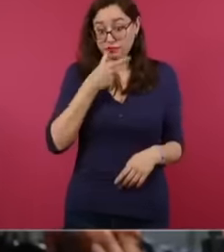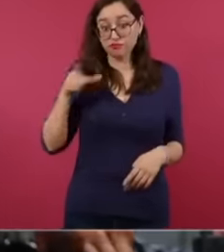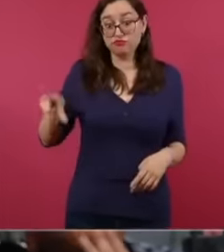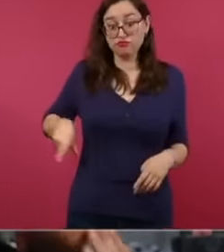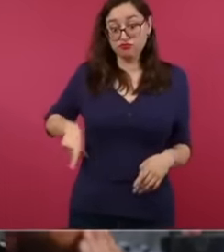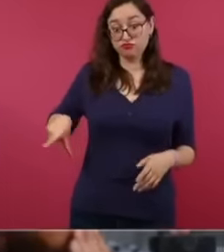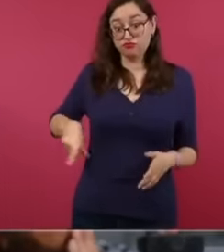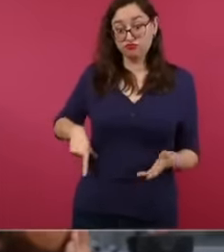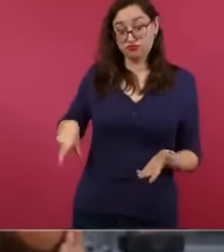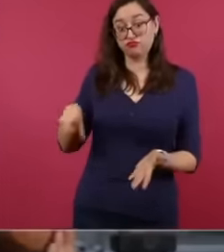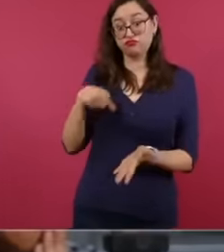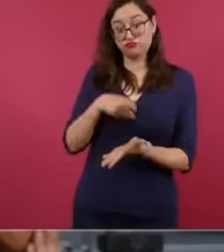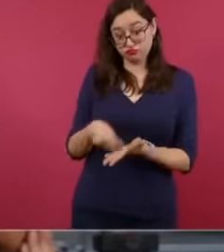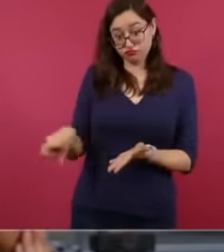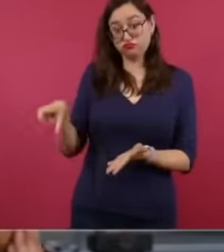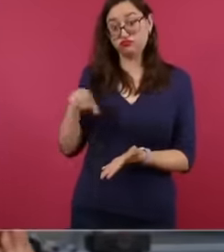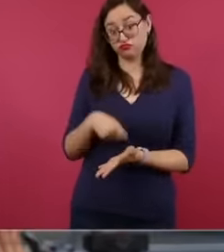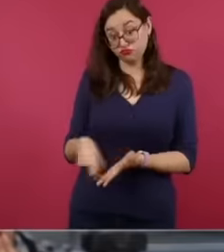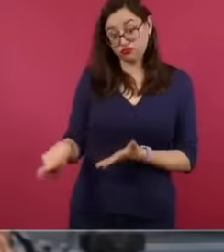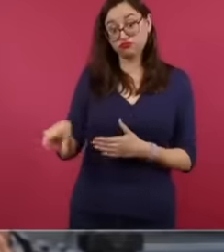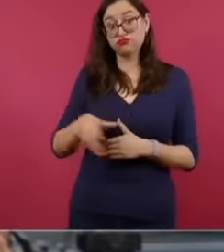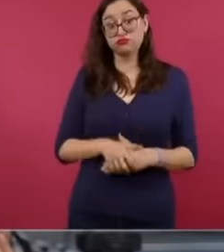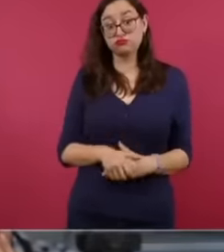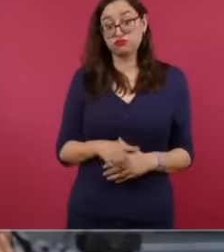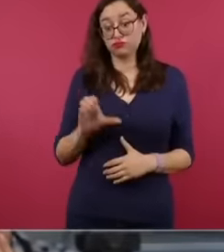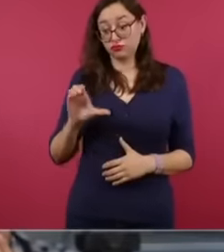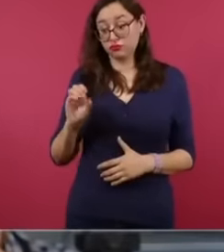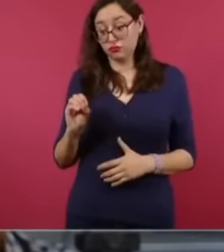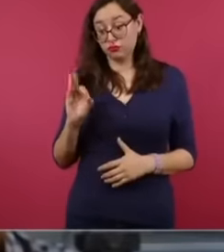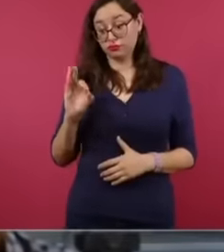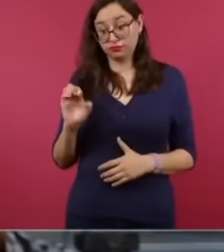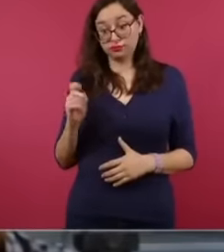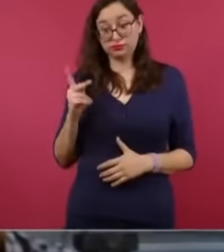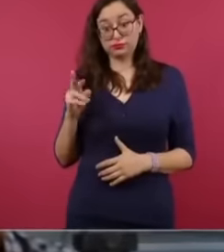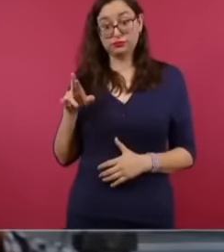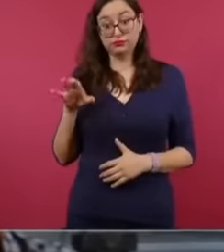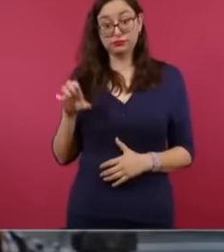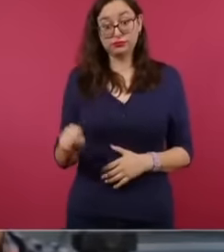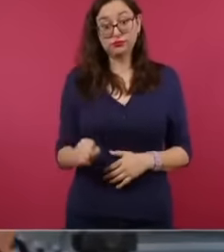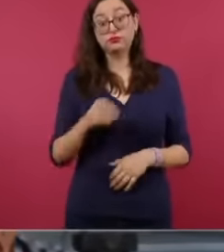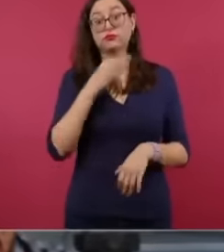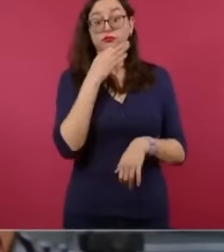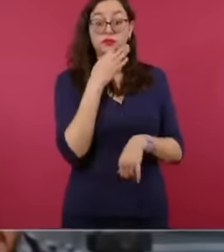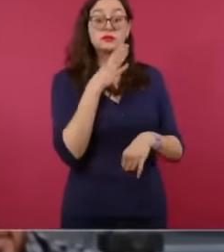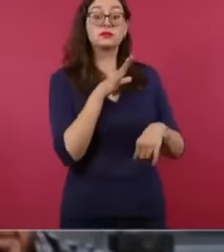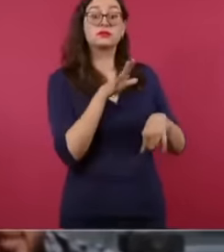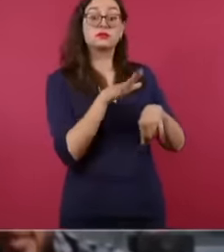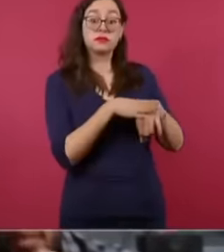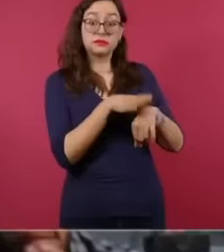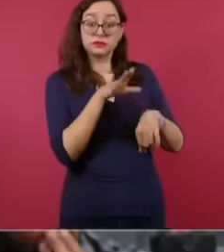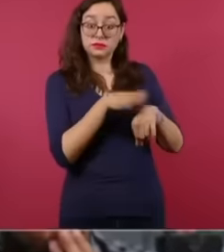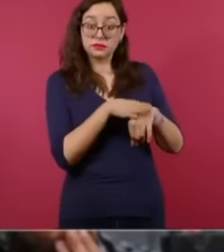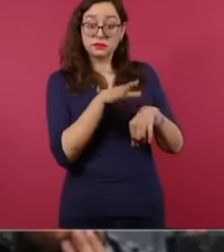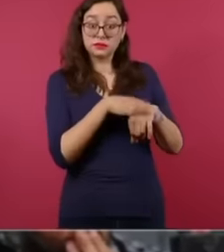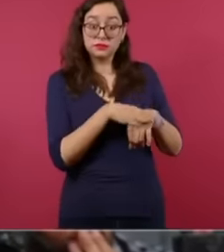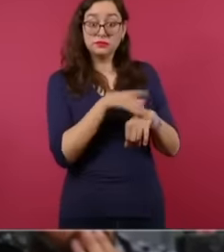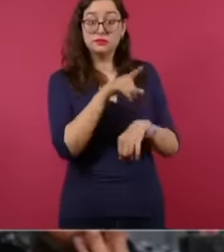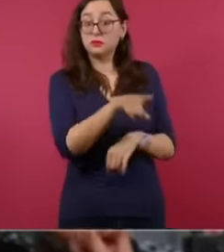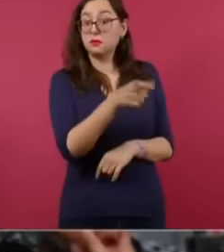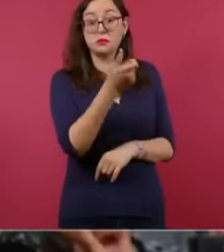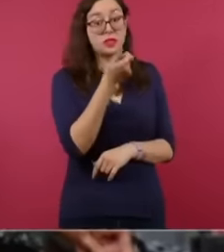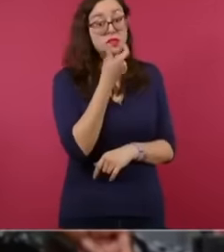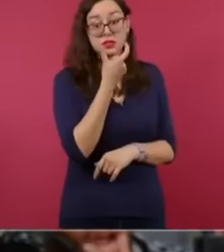gobierno federal y estatal. Y ya la COFEPRIS dijo, les hacemos un llamado a las instituciones para que